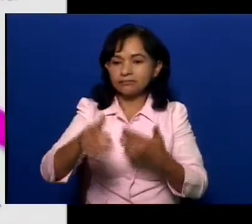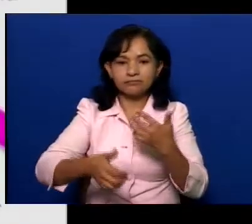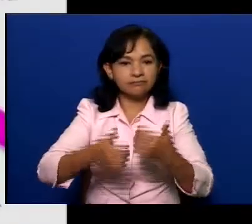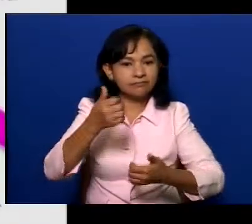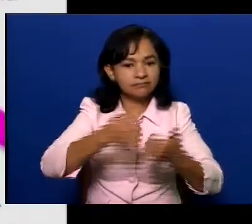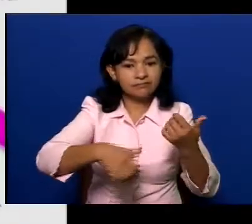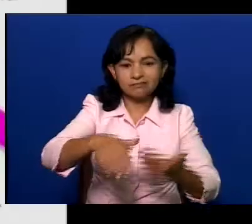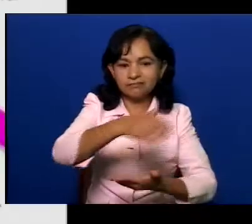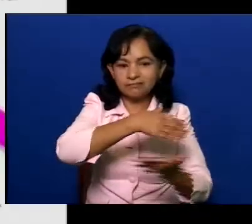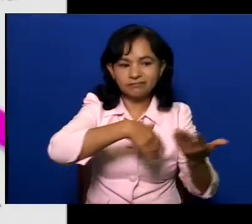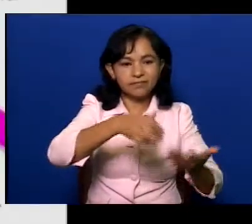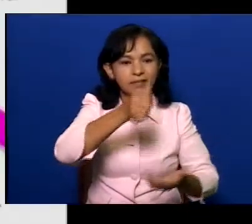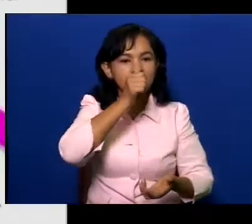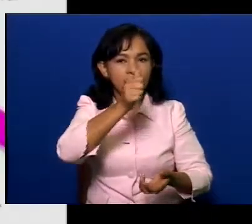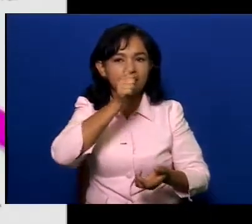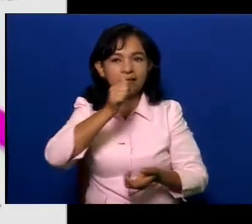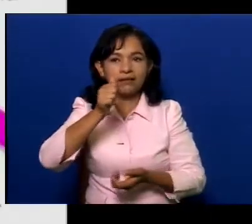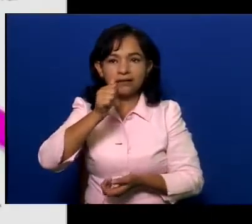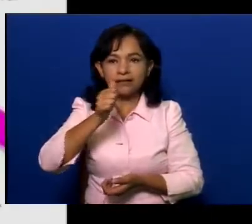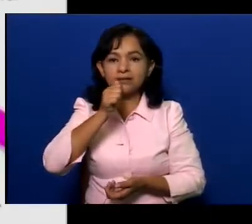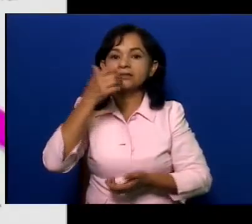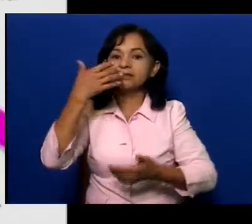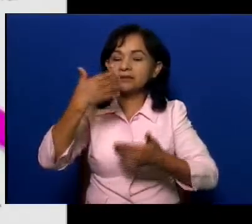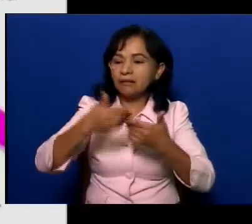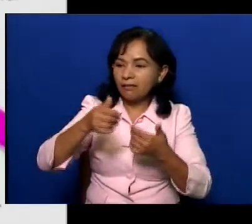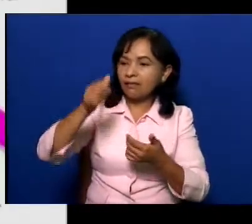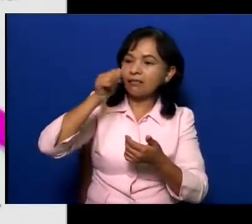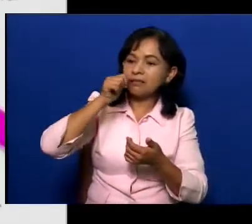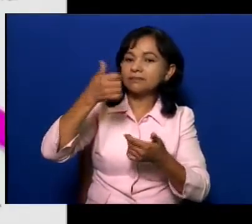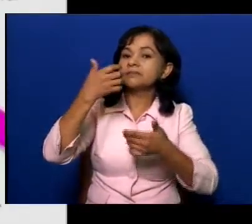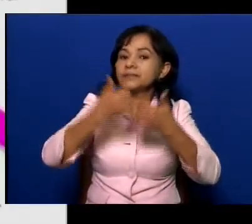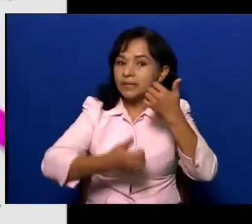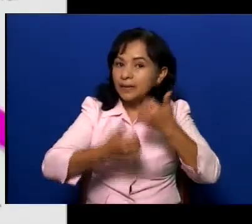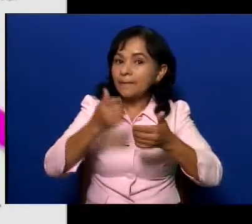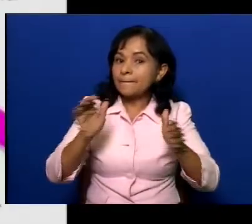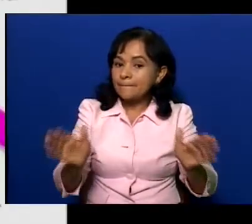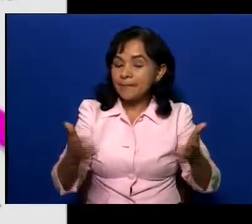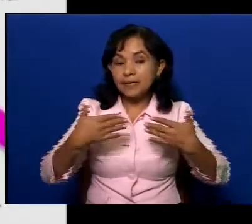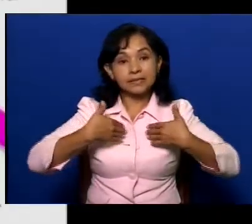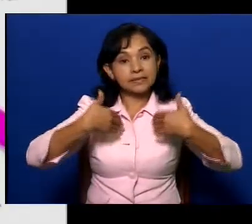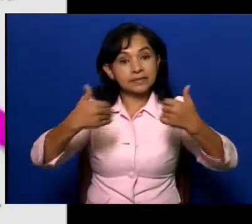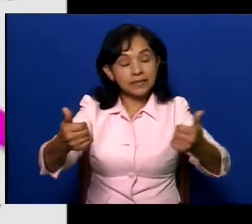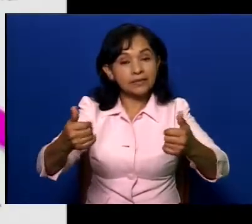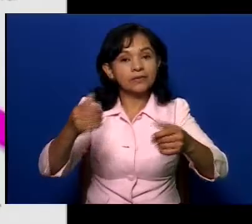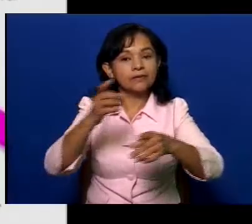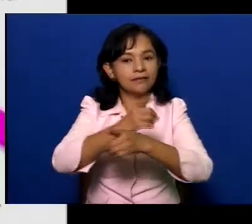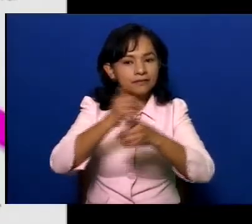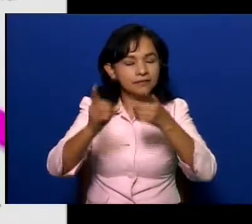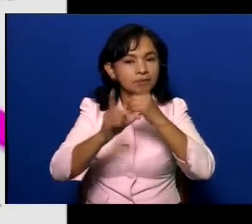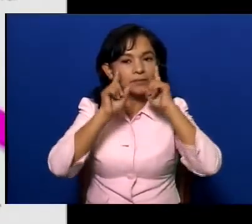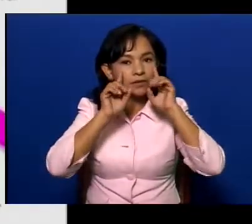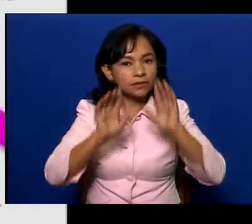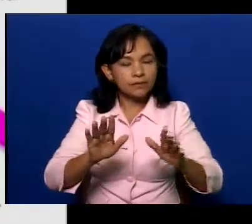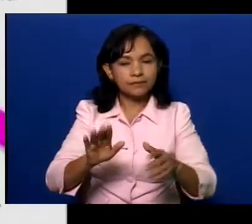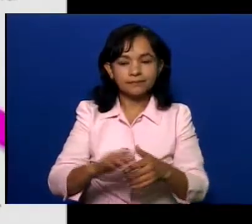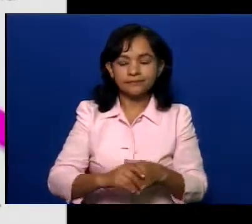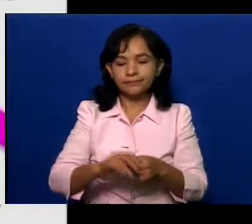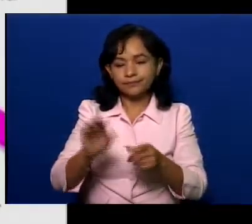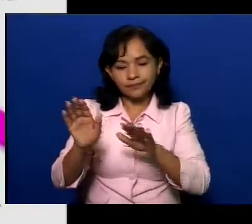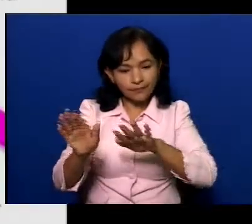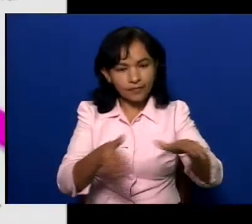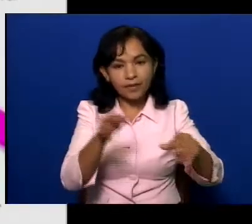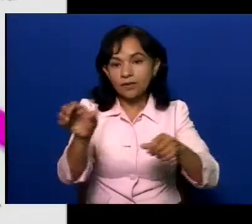crear conciencia, o sea, de toda la sociedad, de que de alguna manera todos y todas podemos contribuir. No sé,